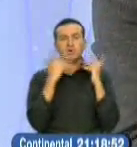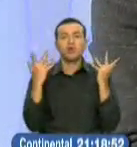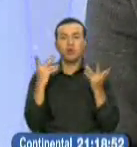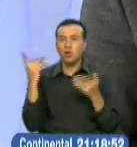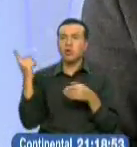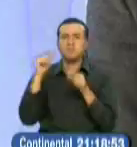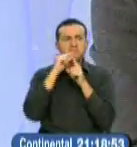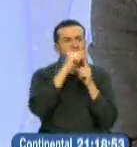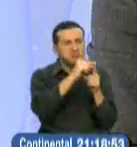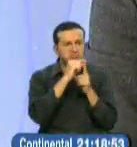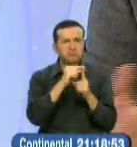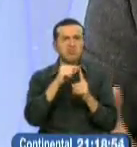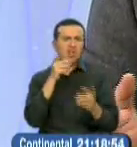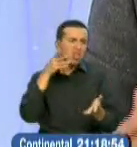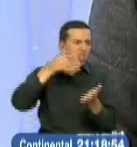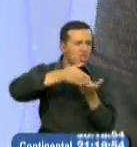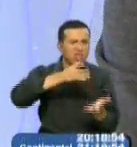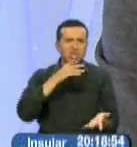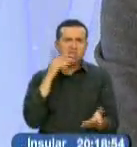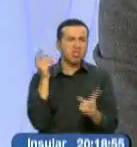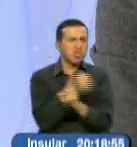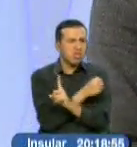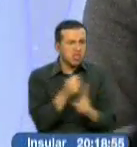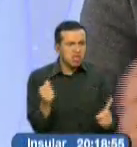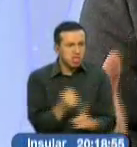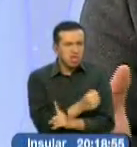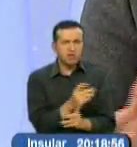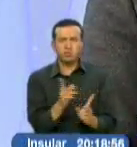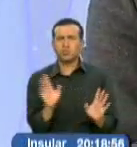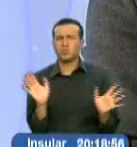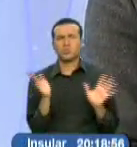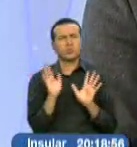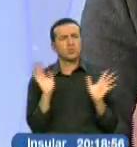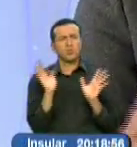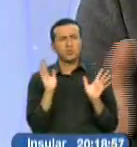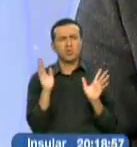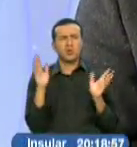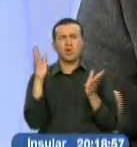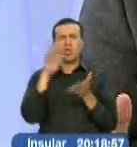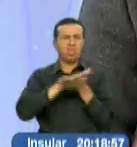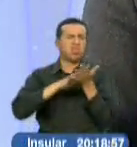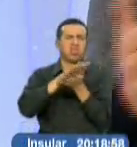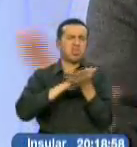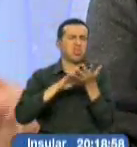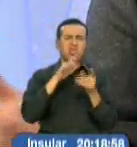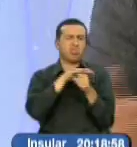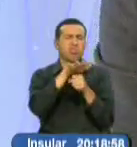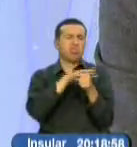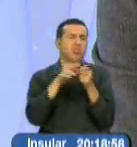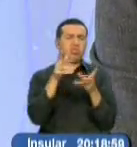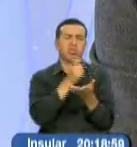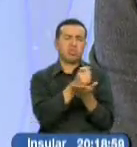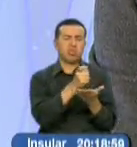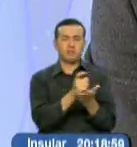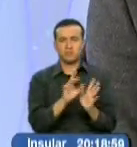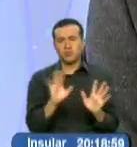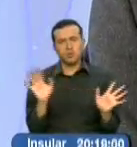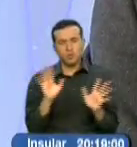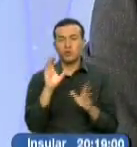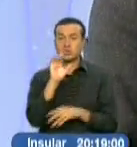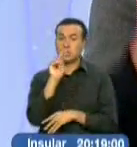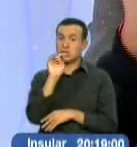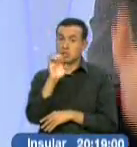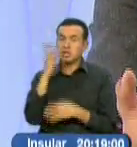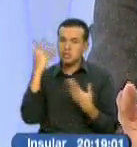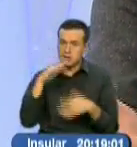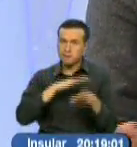base a insultos, en base a agravios, en base a generar justamente estas condiciones de cuartos oscuros o de caos. Y en este sentido también, como Consejo Electoral,